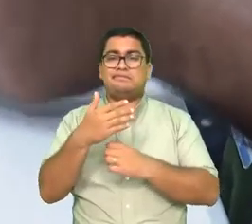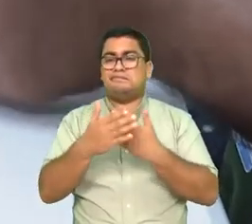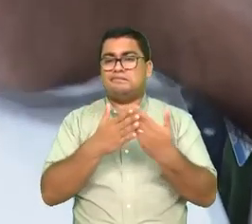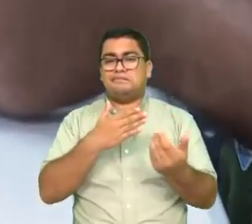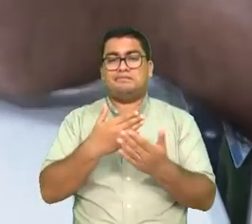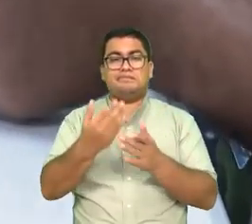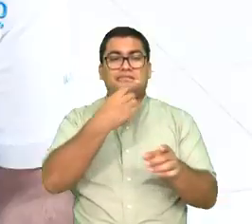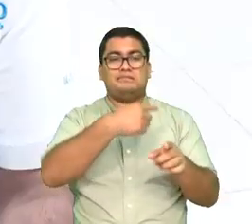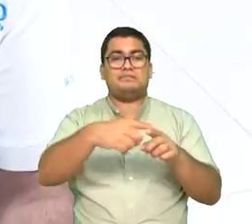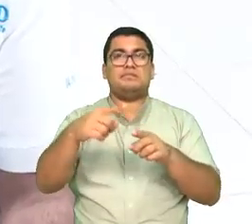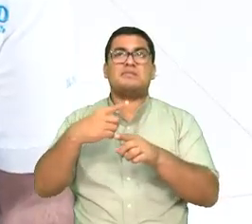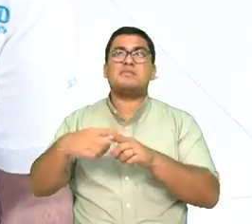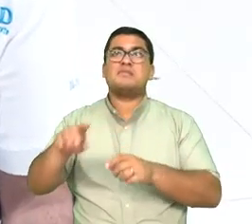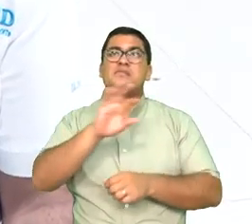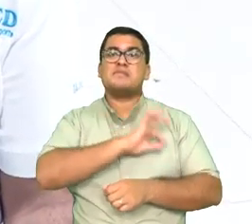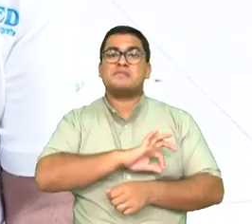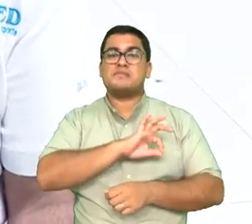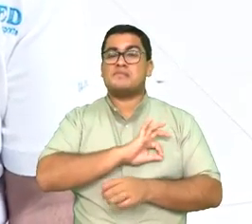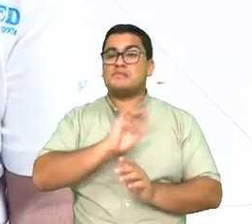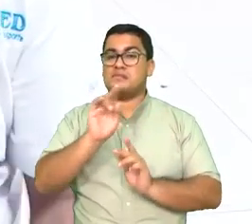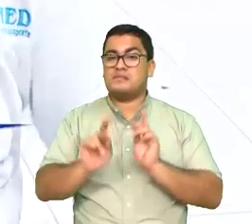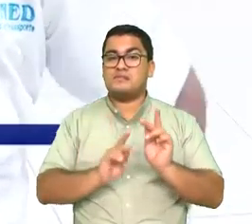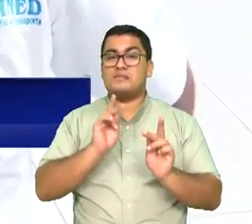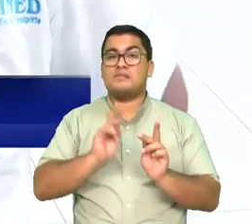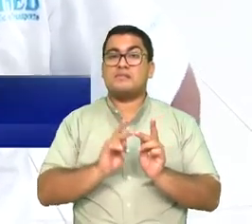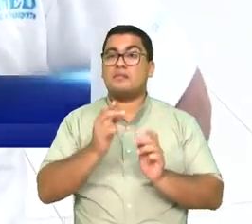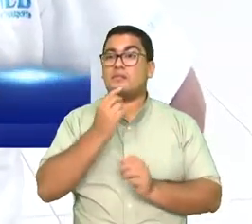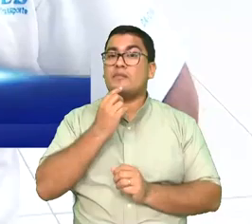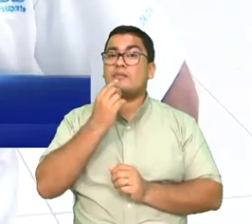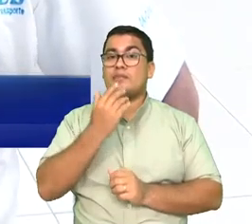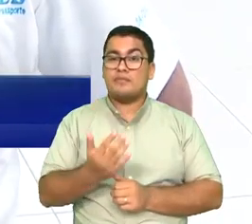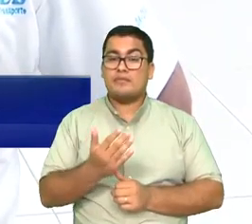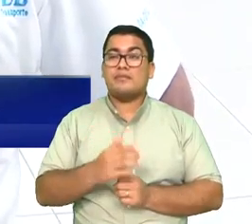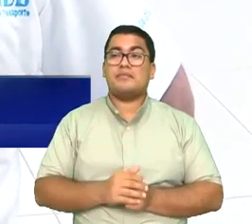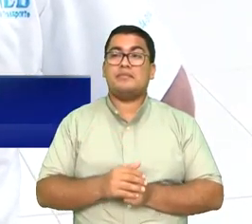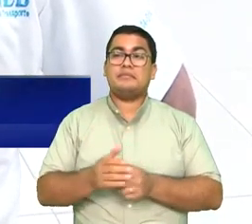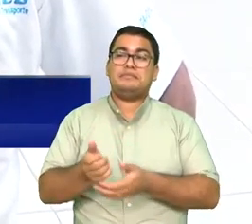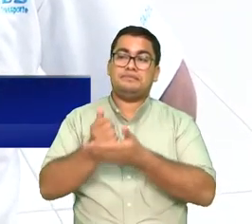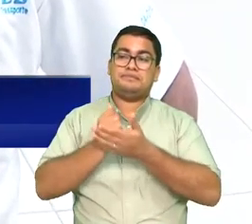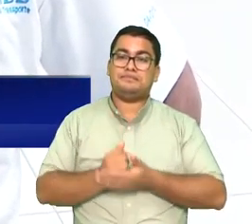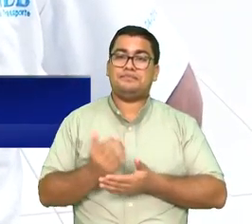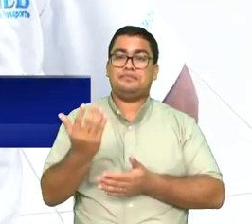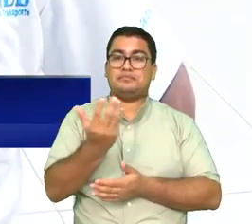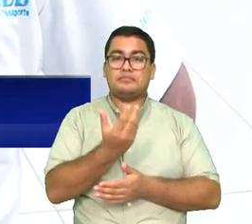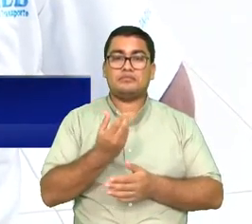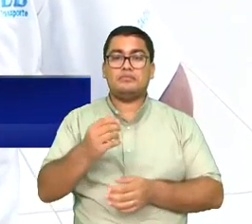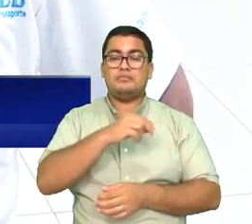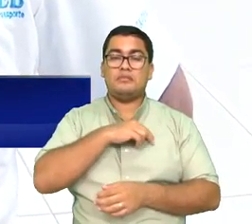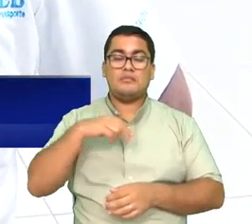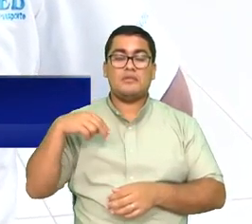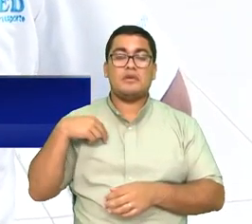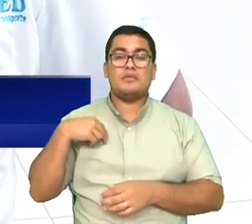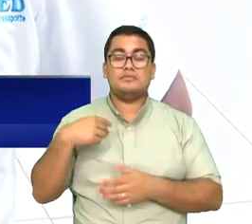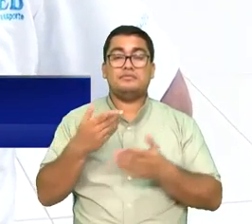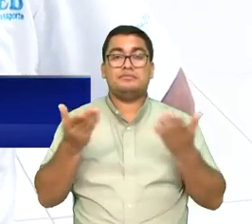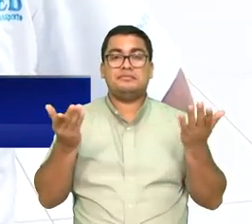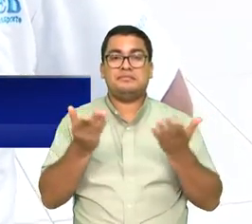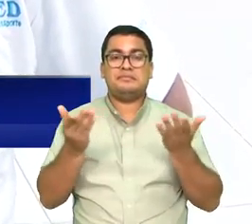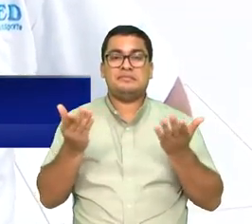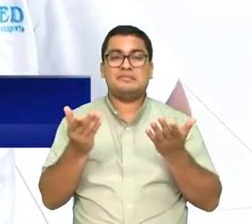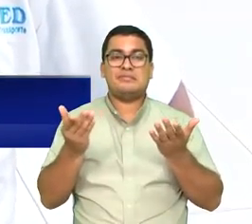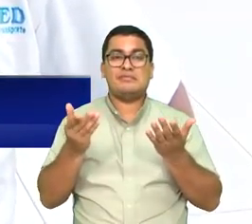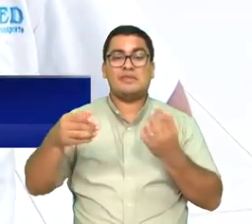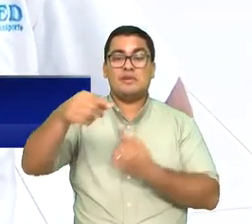COVID-19. Perfecto, pues, porque así no ayuda a todos nosotros, pues, con esto que está pasando